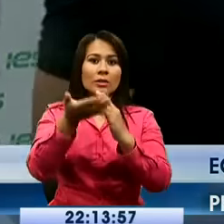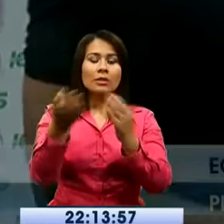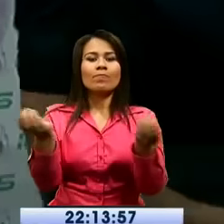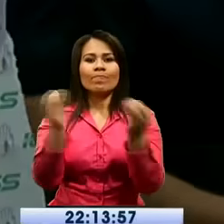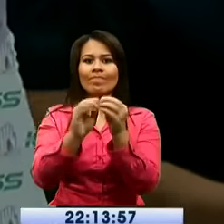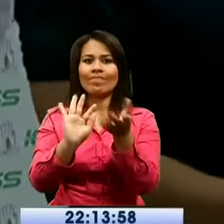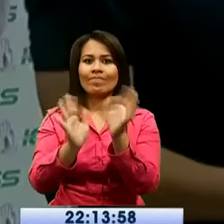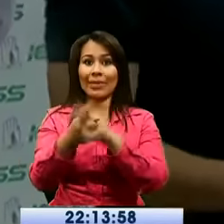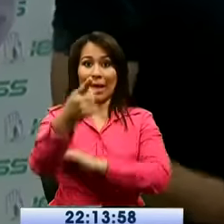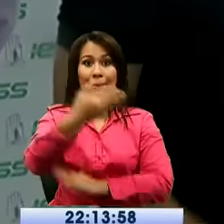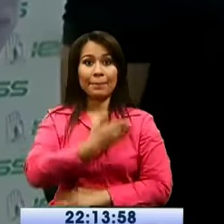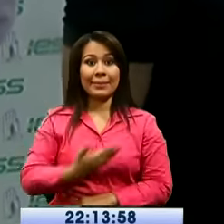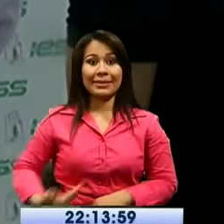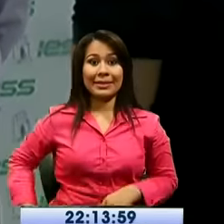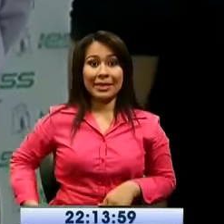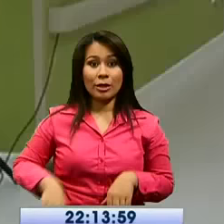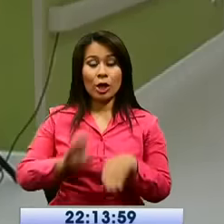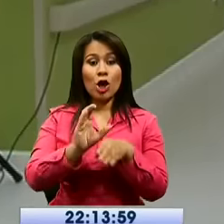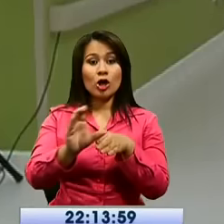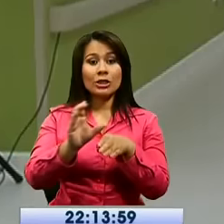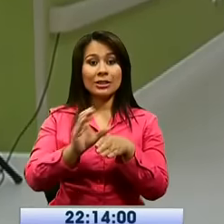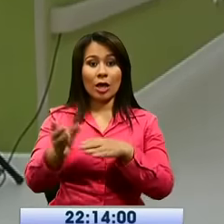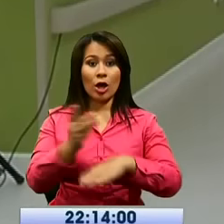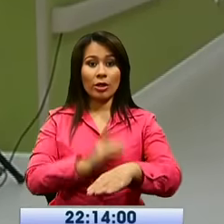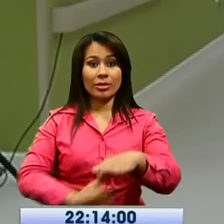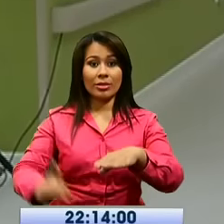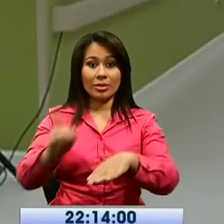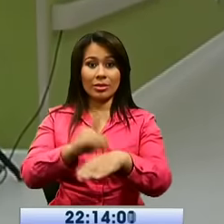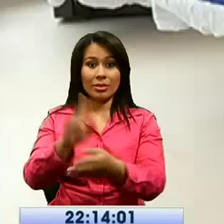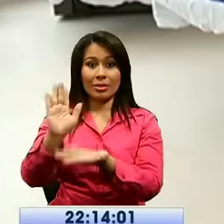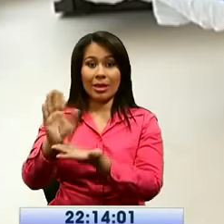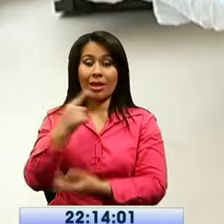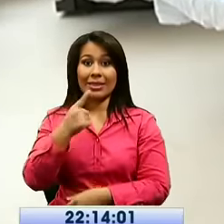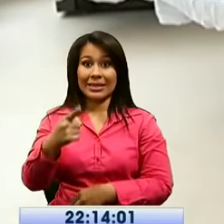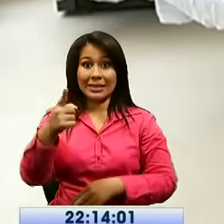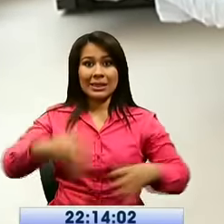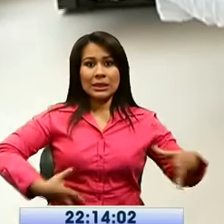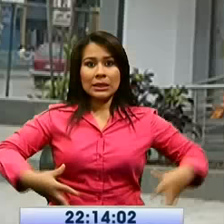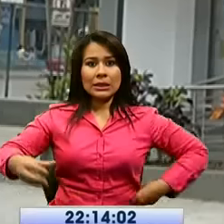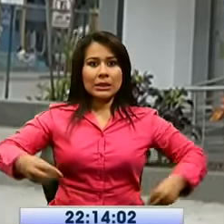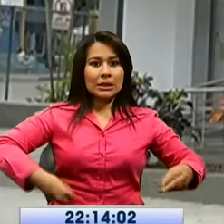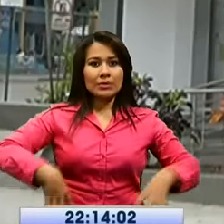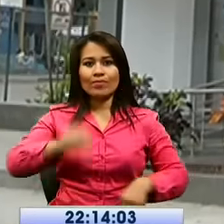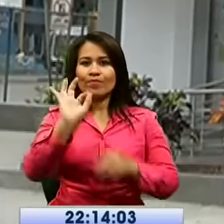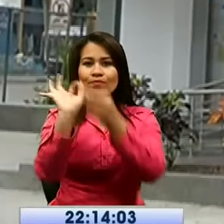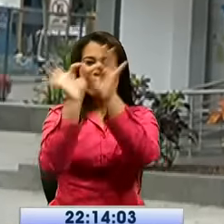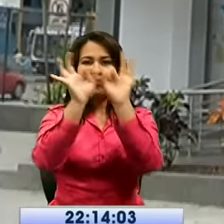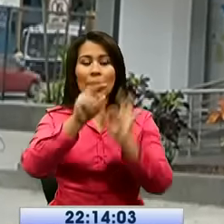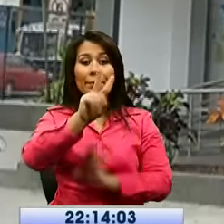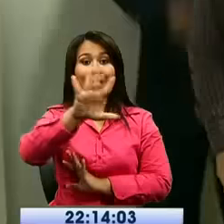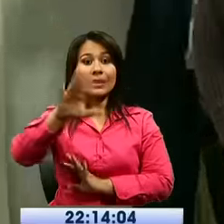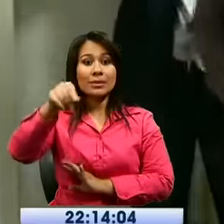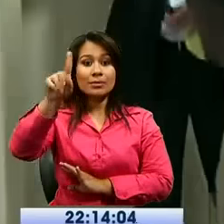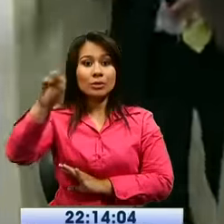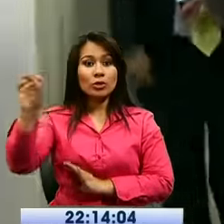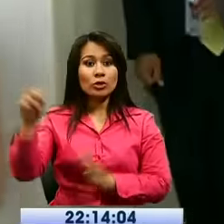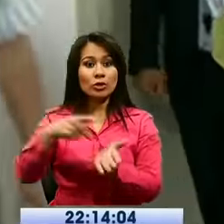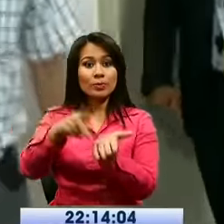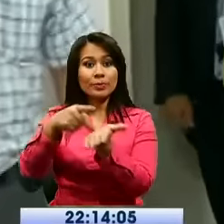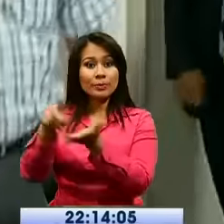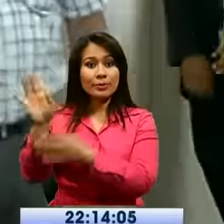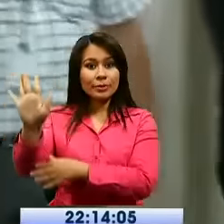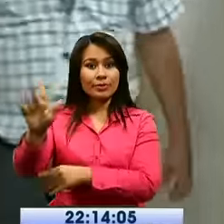El presidente del Consejo Directivo del IES señaló que la inversión es de más de 25 millones de dólares, informó